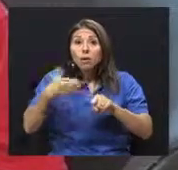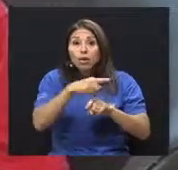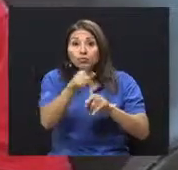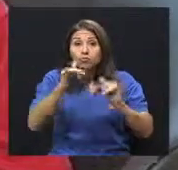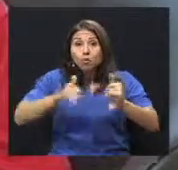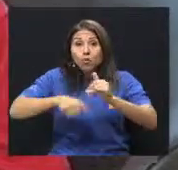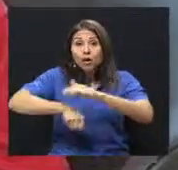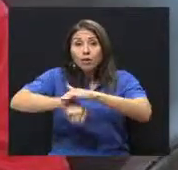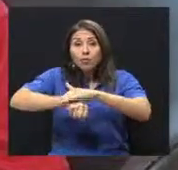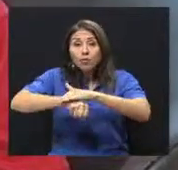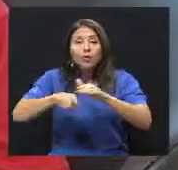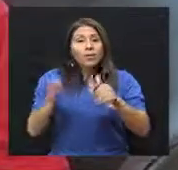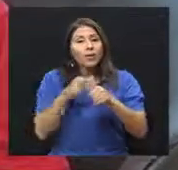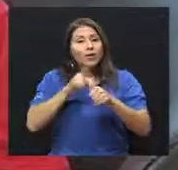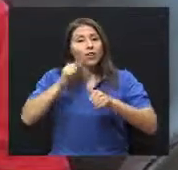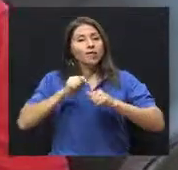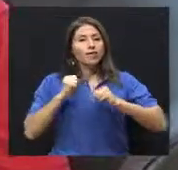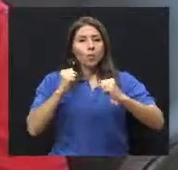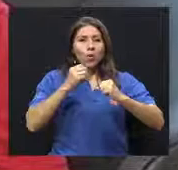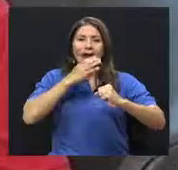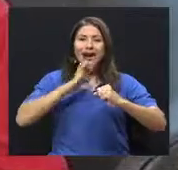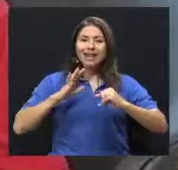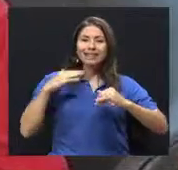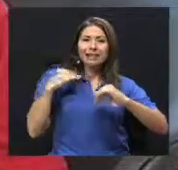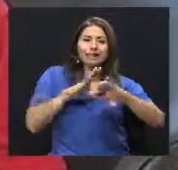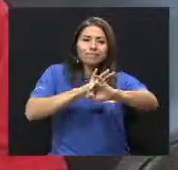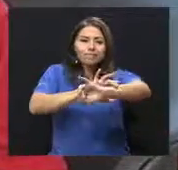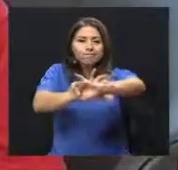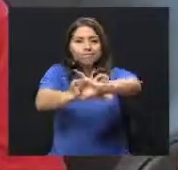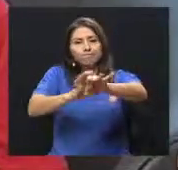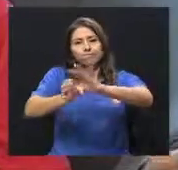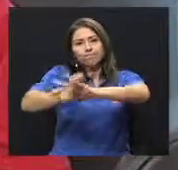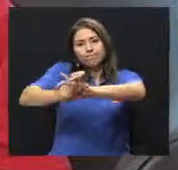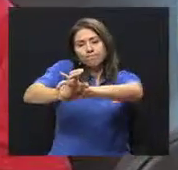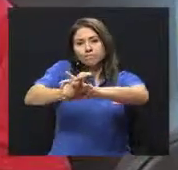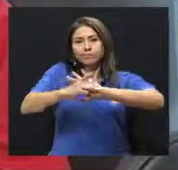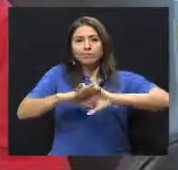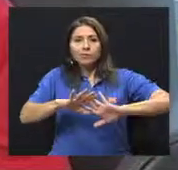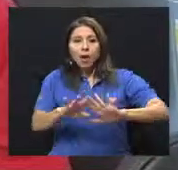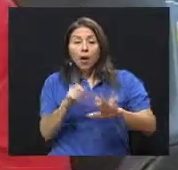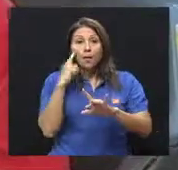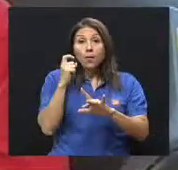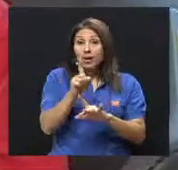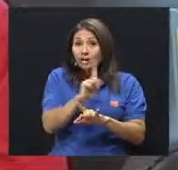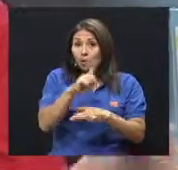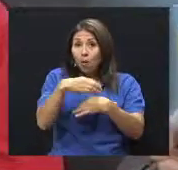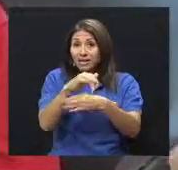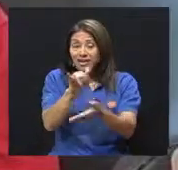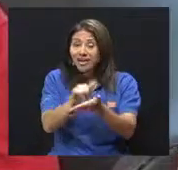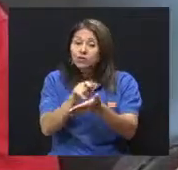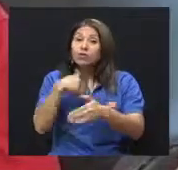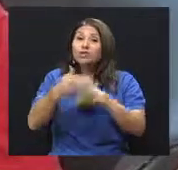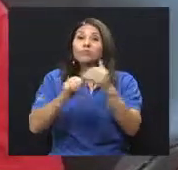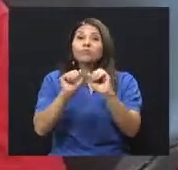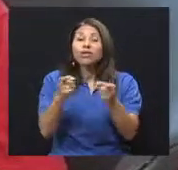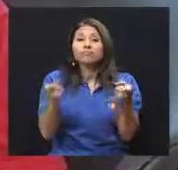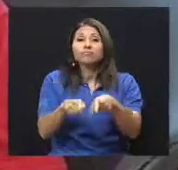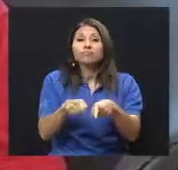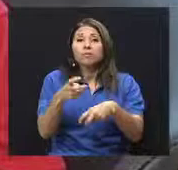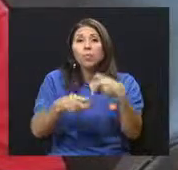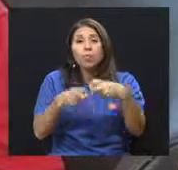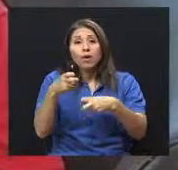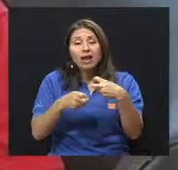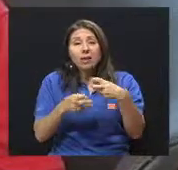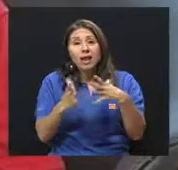calentar. Porque si uno no calienta, puede ser que se le... Un desgarro, una lesión, ¿verdad? O